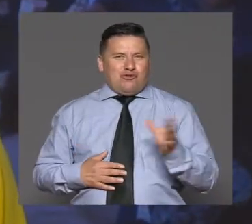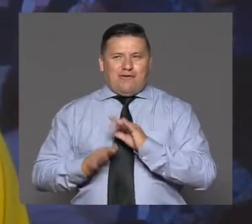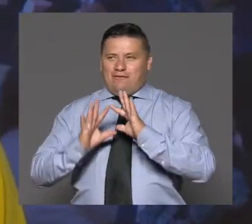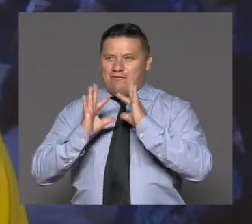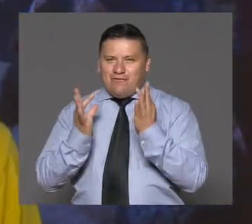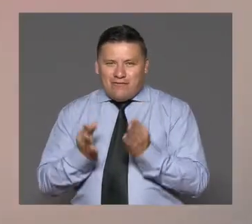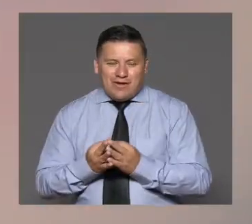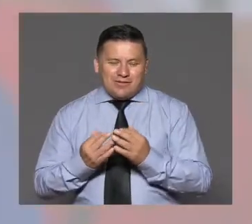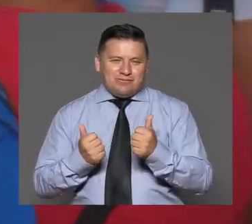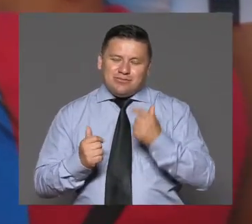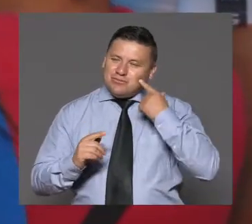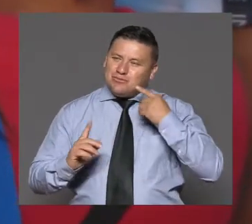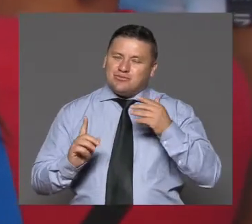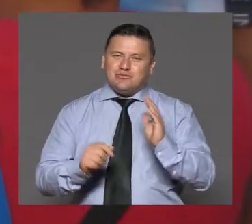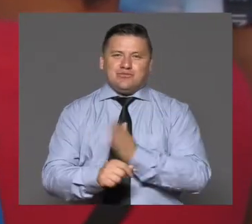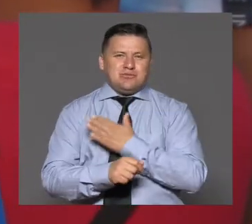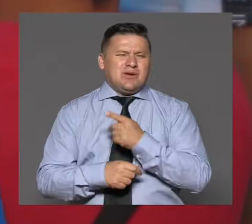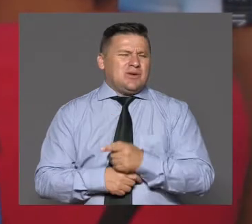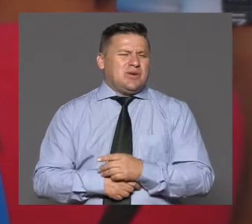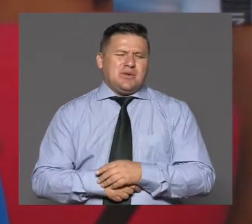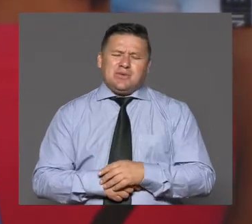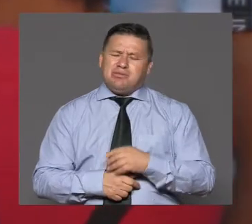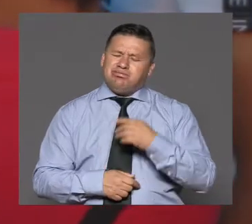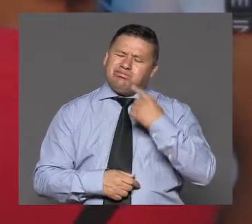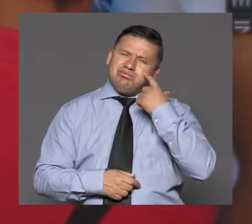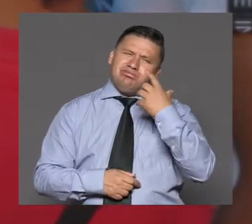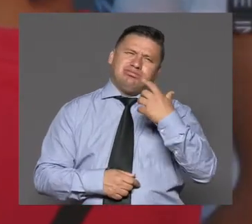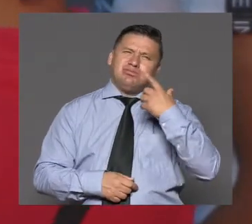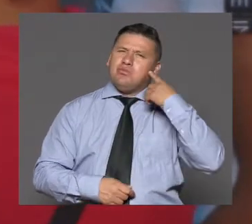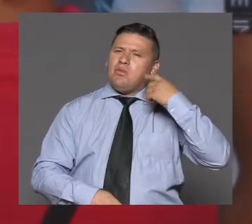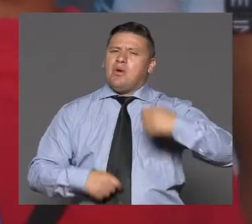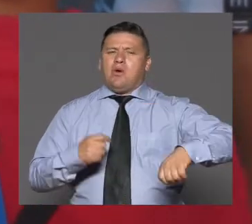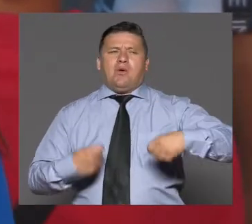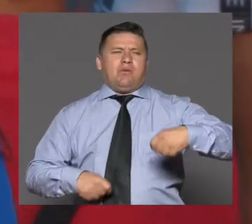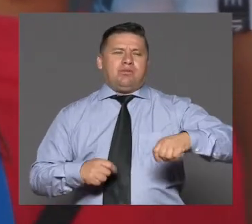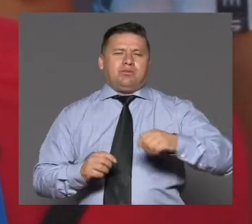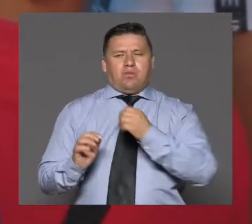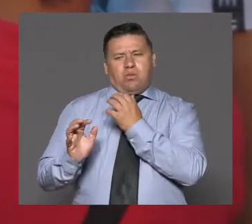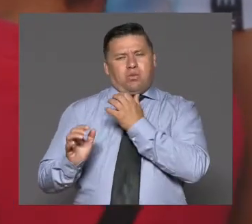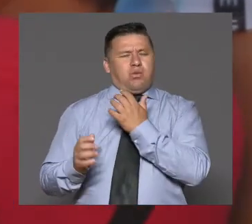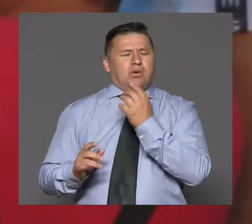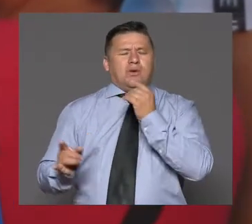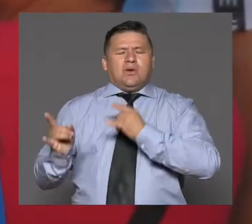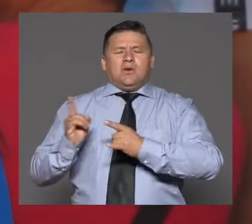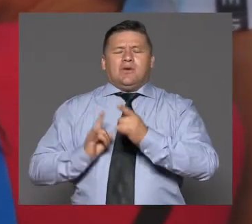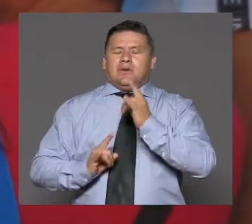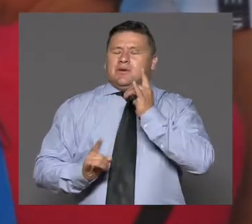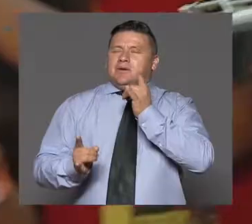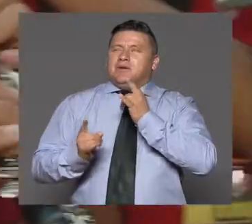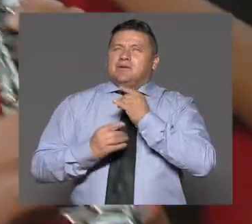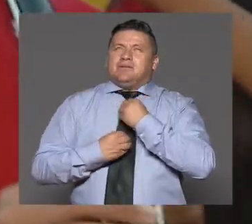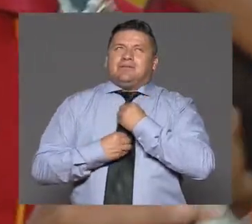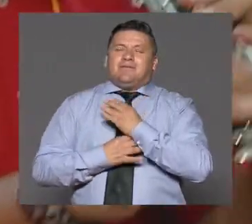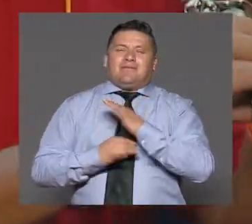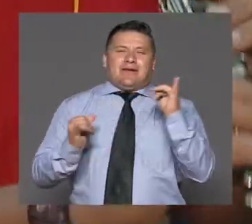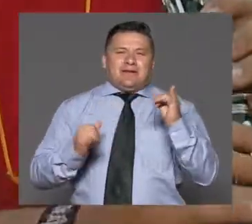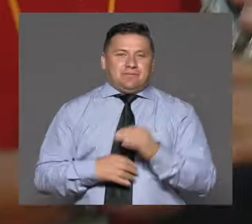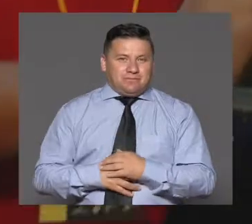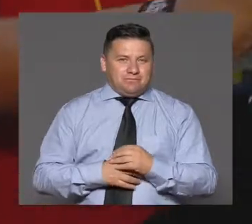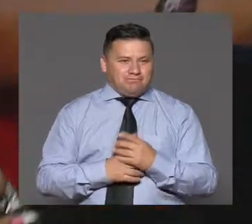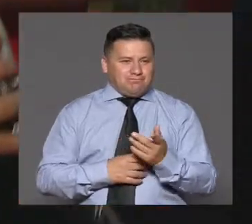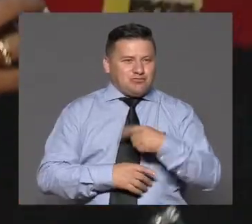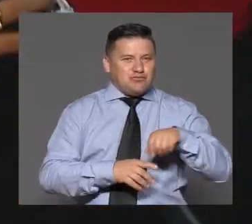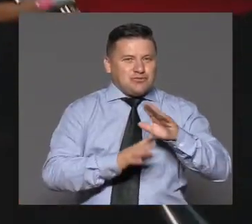familia y disfrutamos bastante de la música. La banda es algo increíble, son cosas que no pasan dos veces y que hay que disfrutarlo al máximo. Lo público